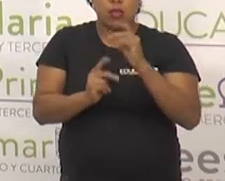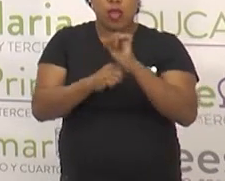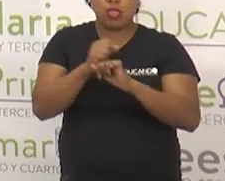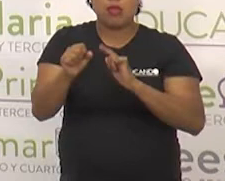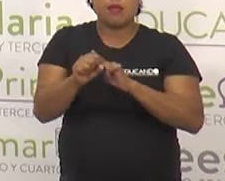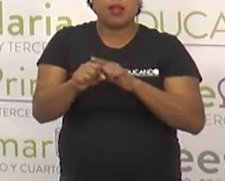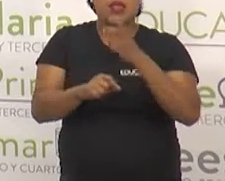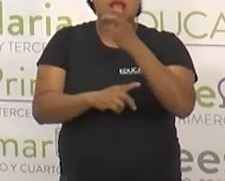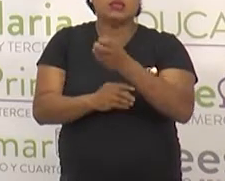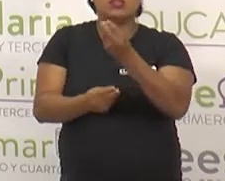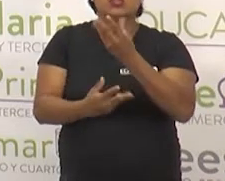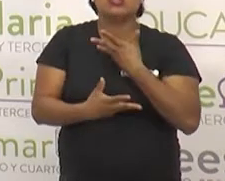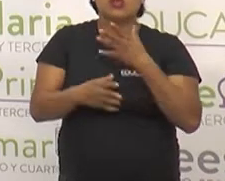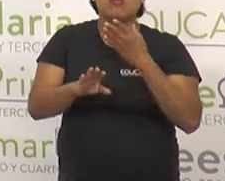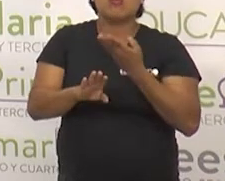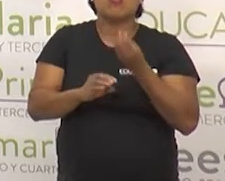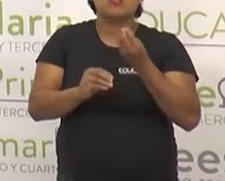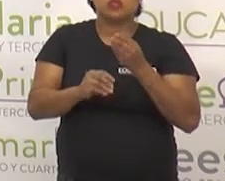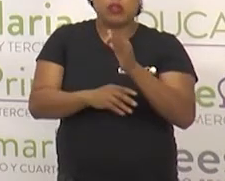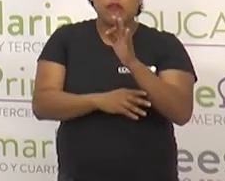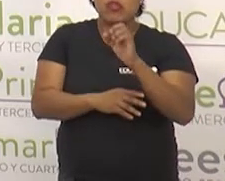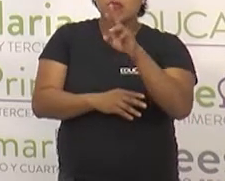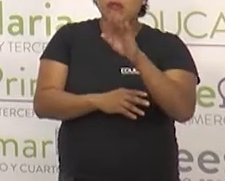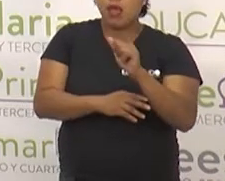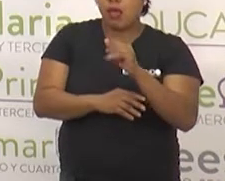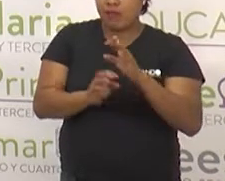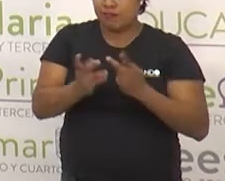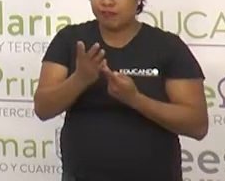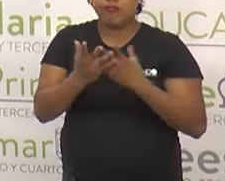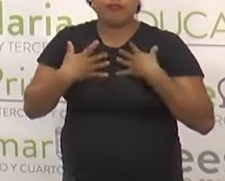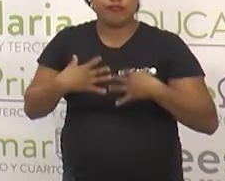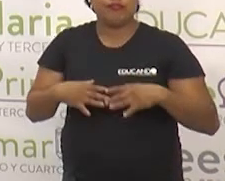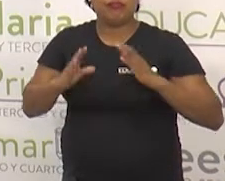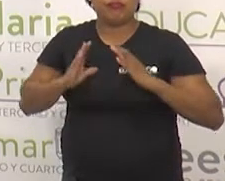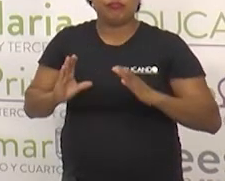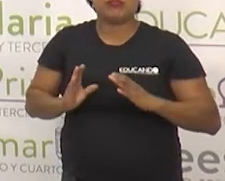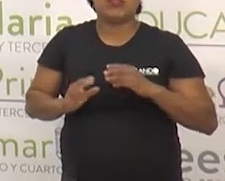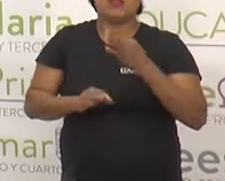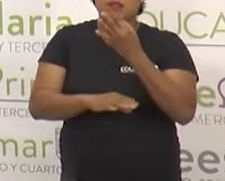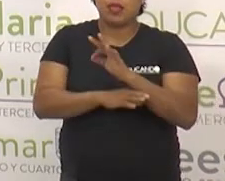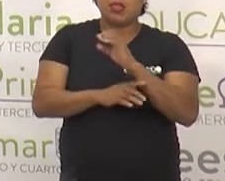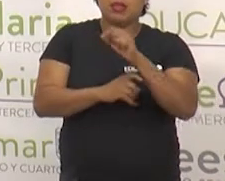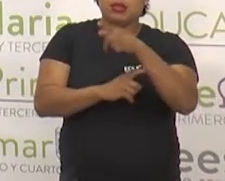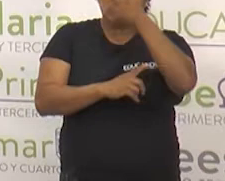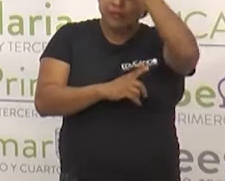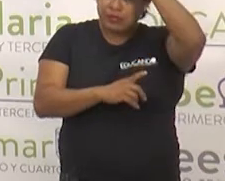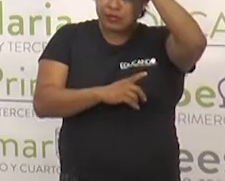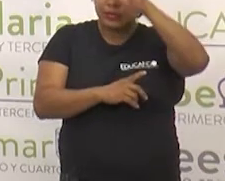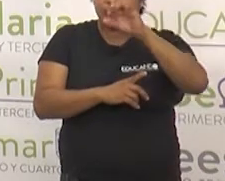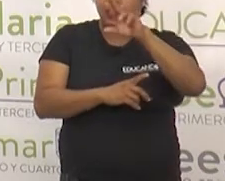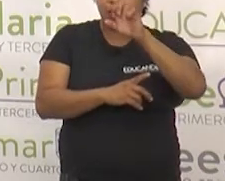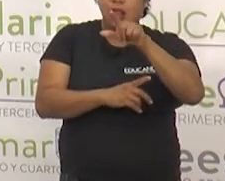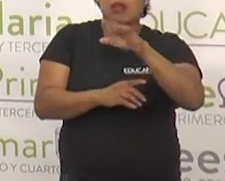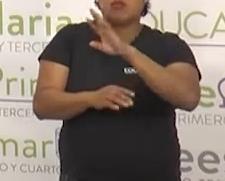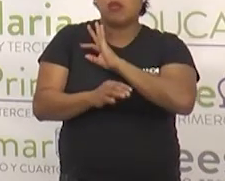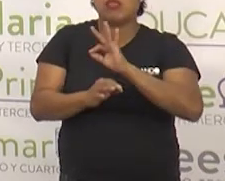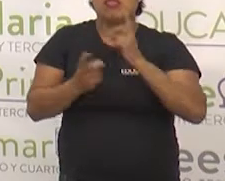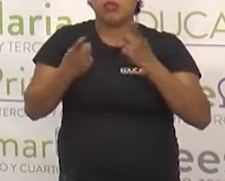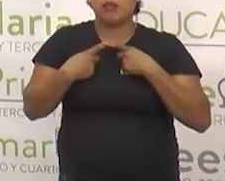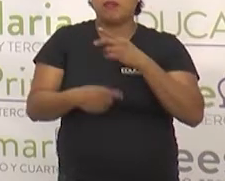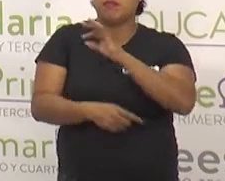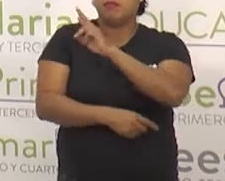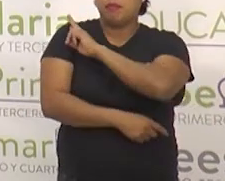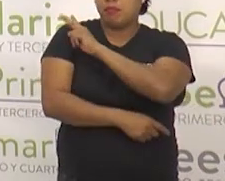origen animal nos da mucha fibra, nos proveen de mucha fibra, mientras los cereales nos dan